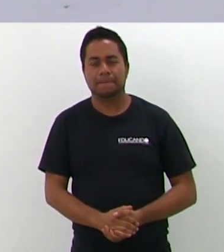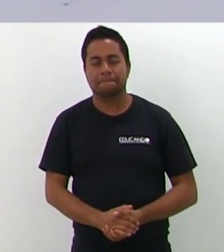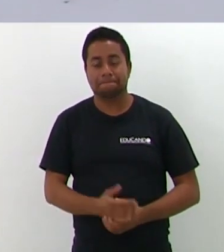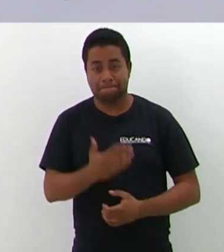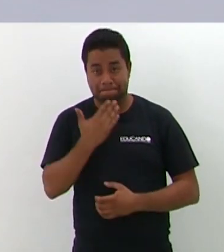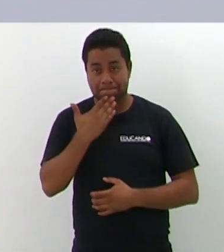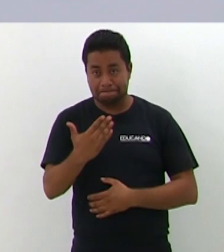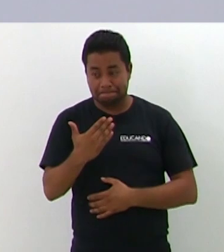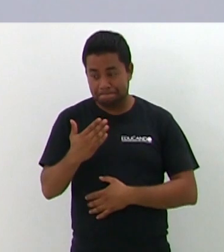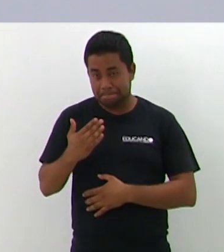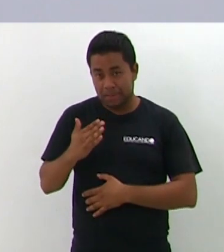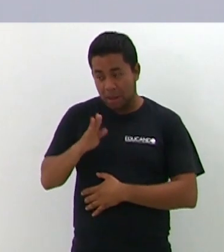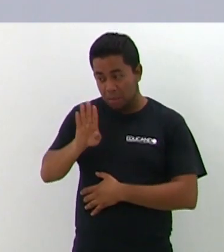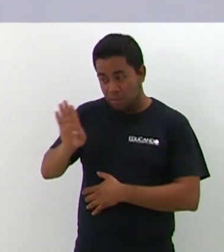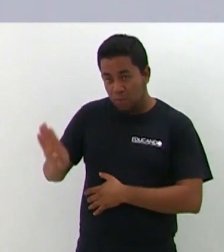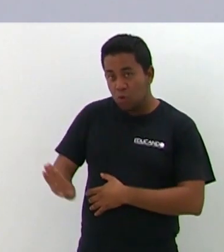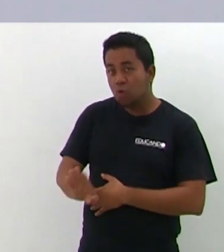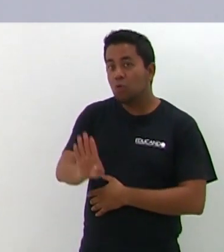una bruja